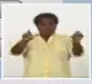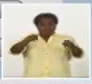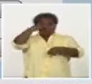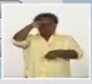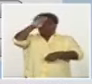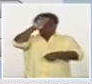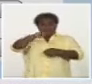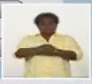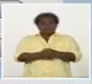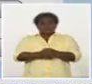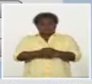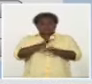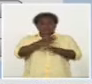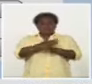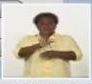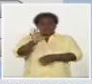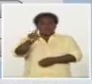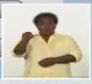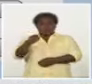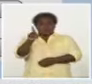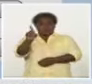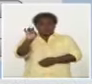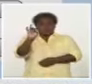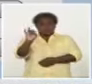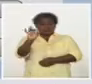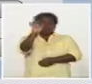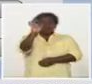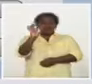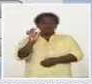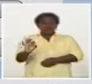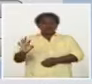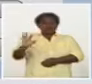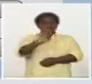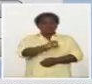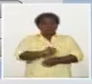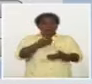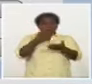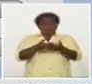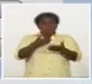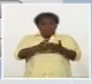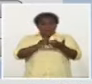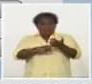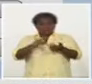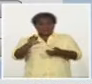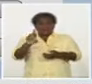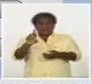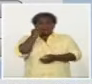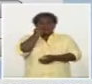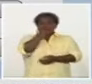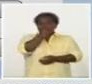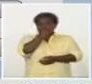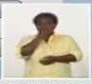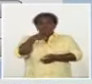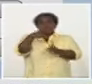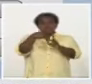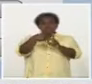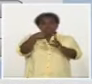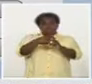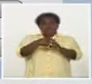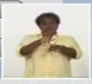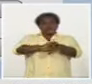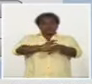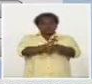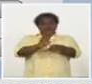el 5,17% de todas las muestras que se procesaron ayer resultaron positivas a la